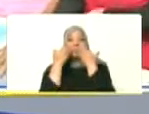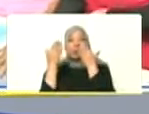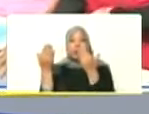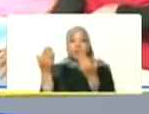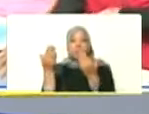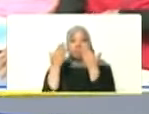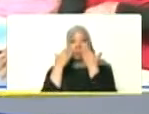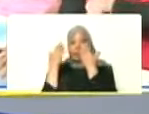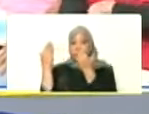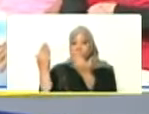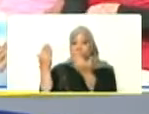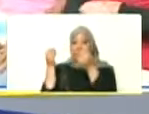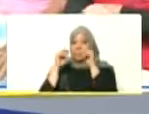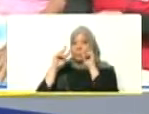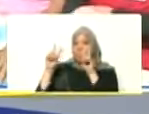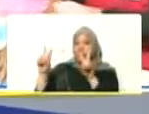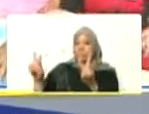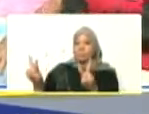mira.